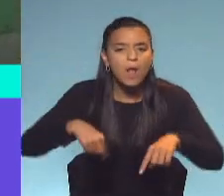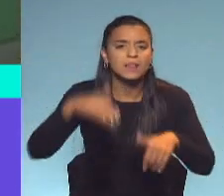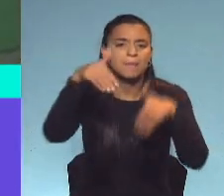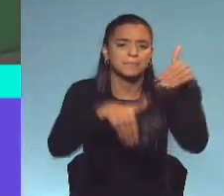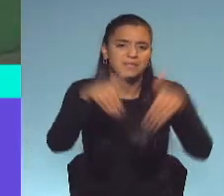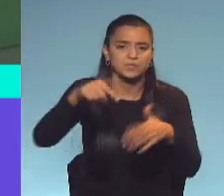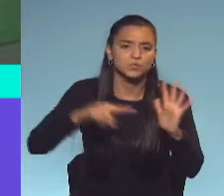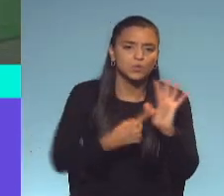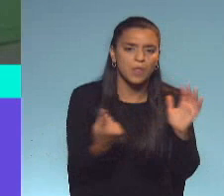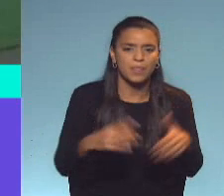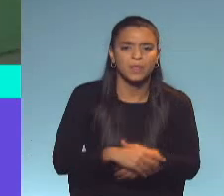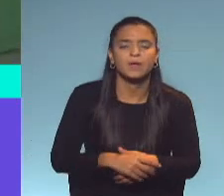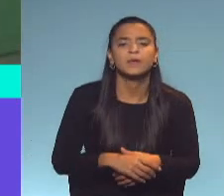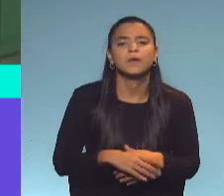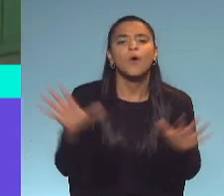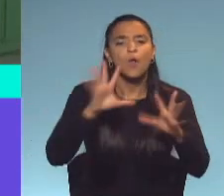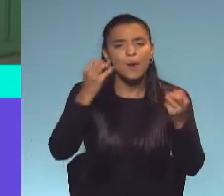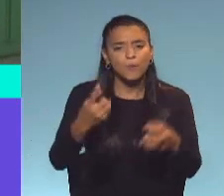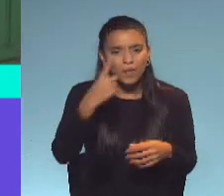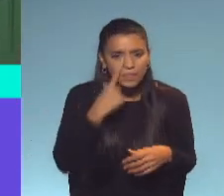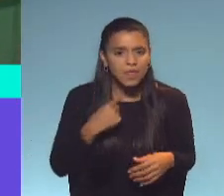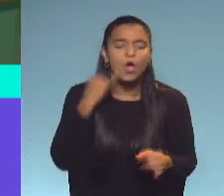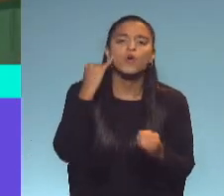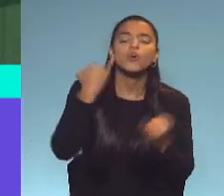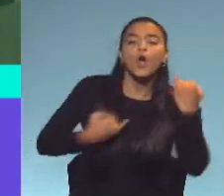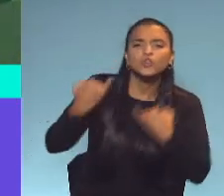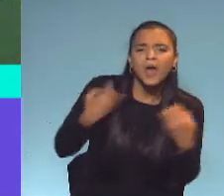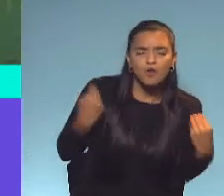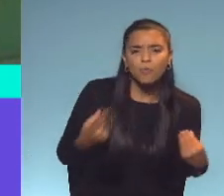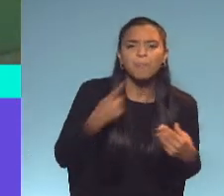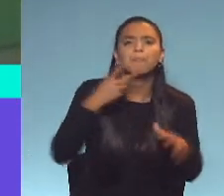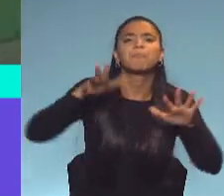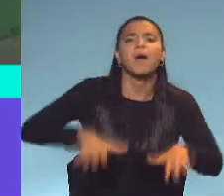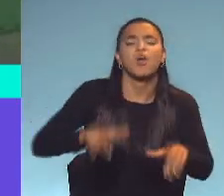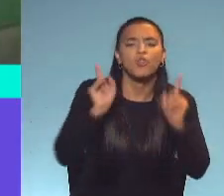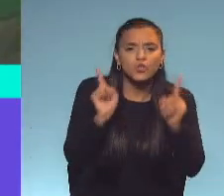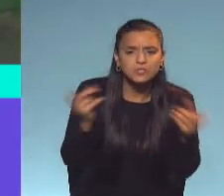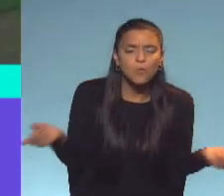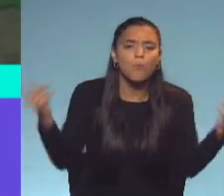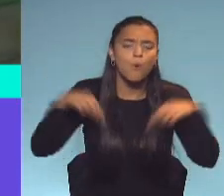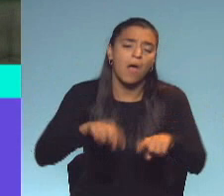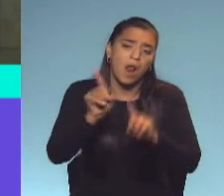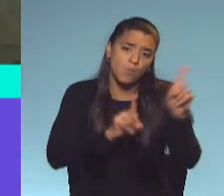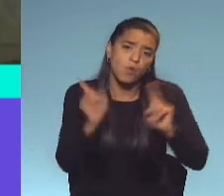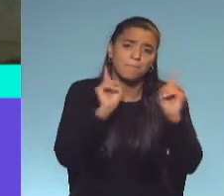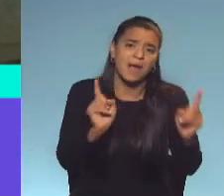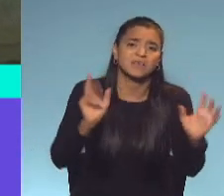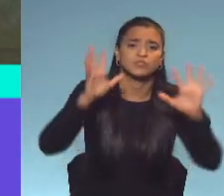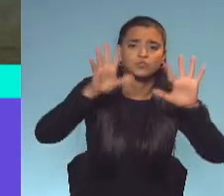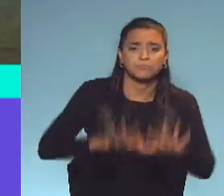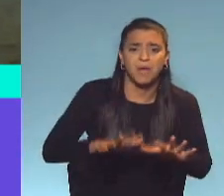presencialidad en la ciudad de Buenos Aires. Vanina, buen día. Contanos, bueno, ¿qué sucede también con el paro docente? ¿Van a haber maestros que se van a adherir en esta